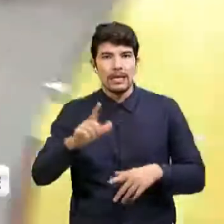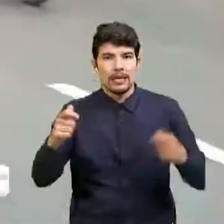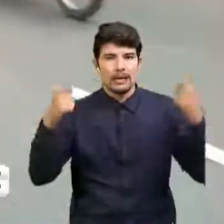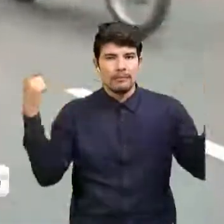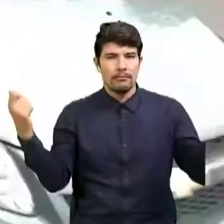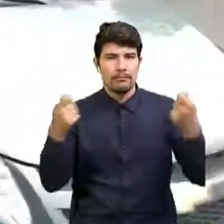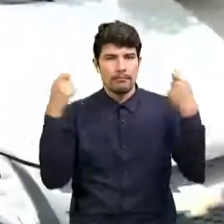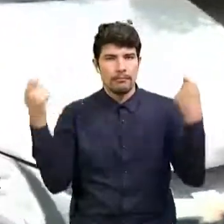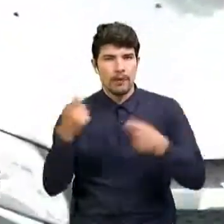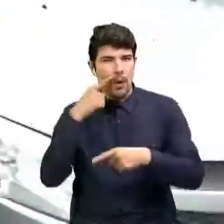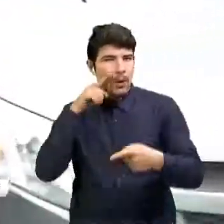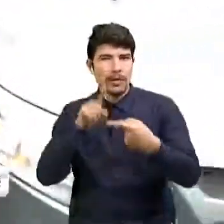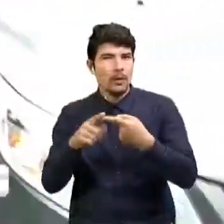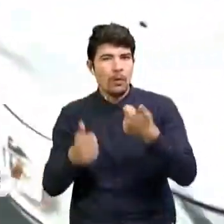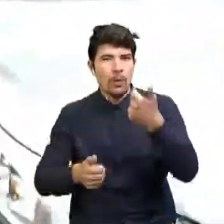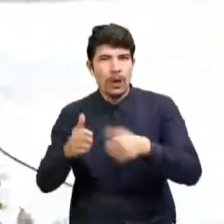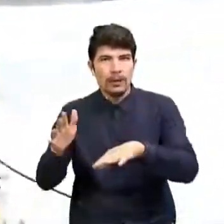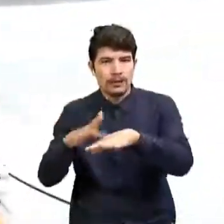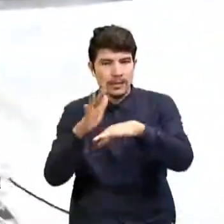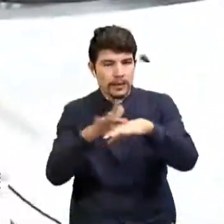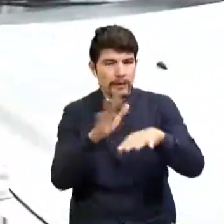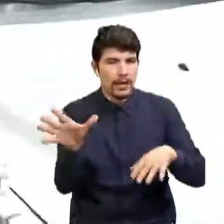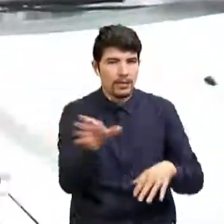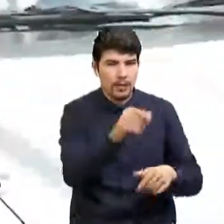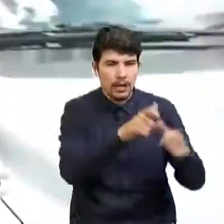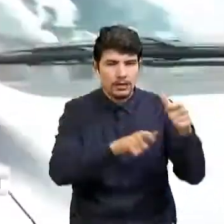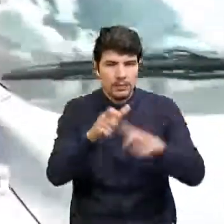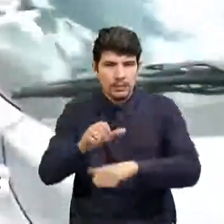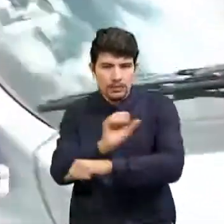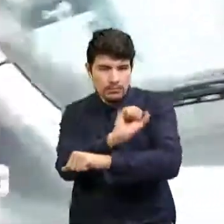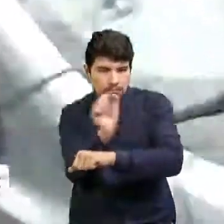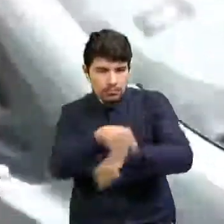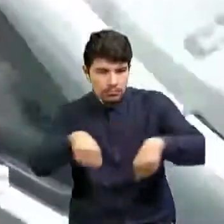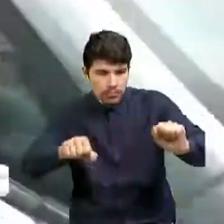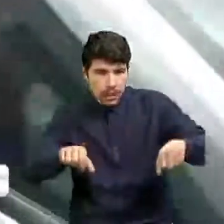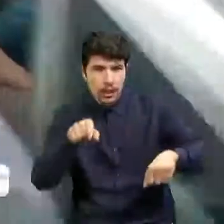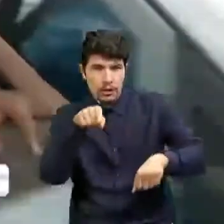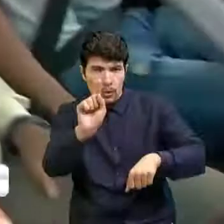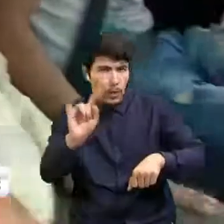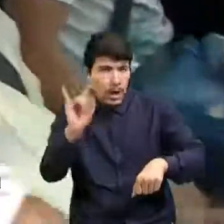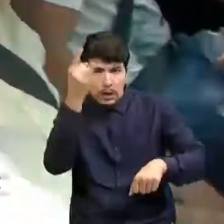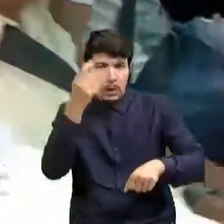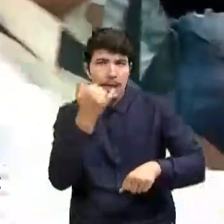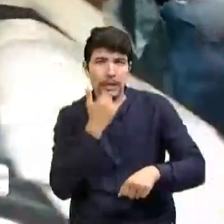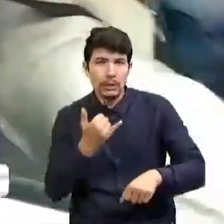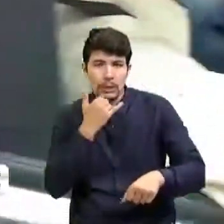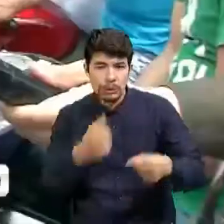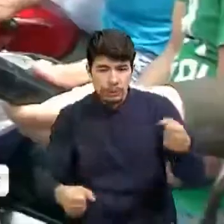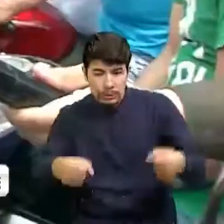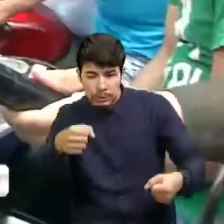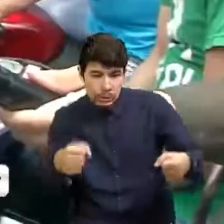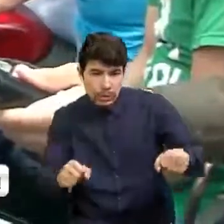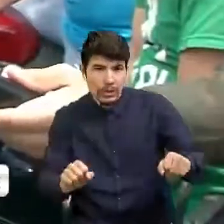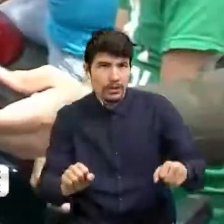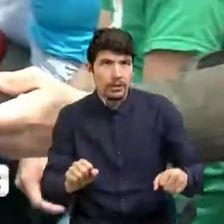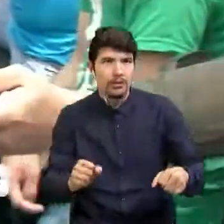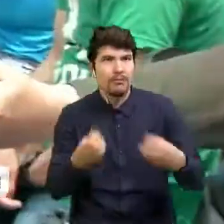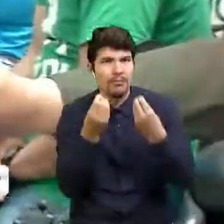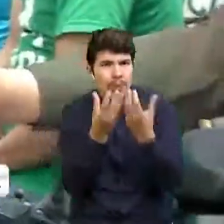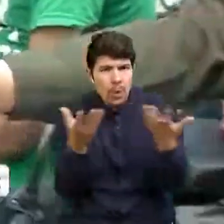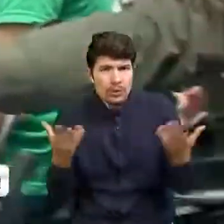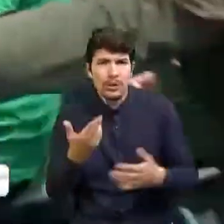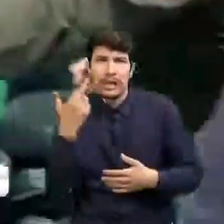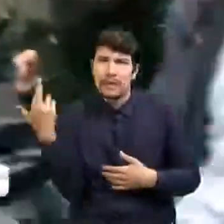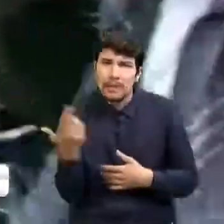busca sensibilizar a los infractores de tránsito a no cometer más imprudencias. Tanto que se dice, tanto que se